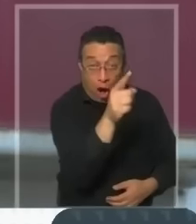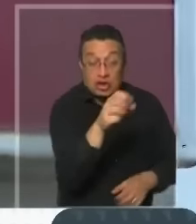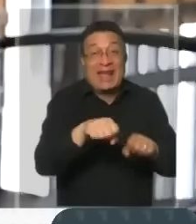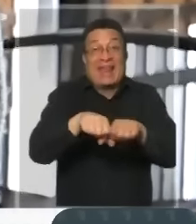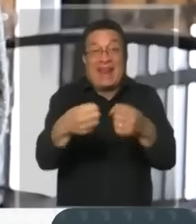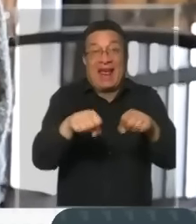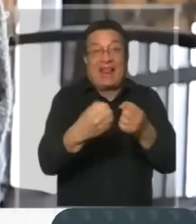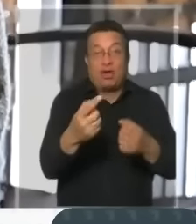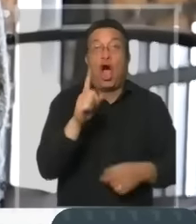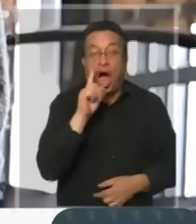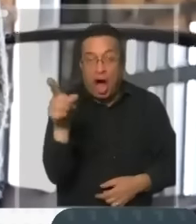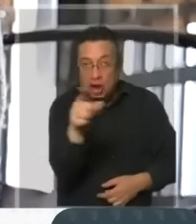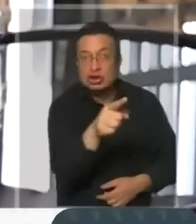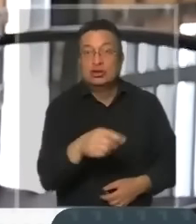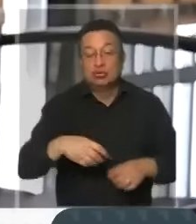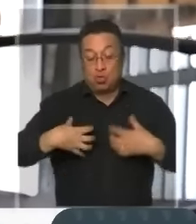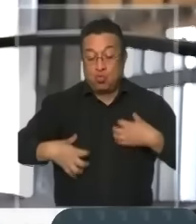fracturas.